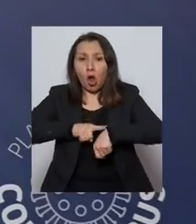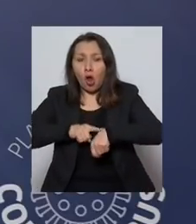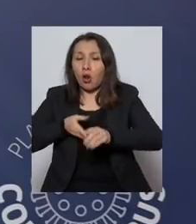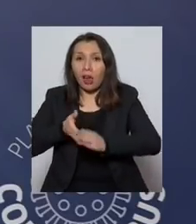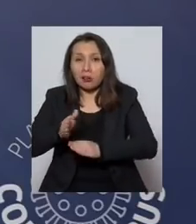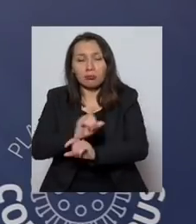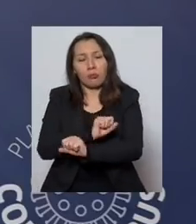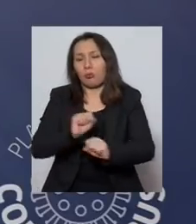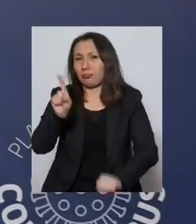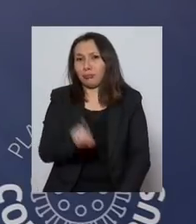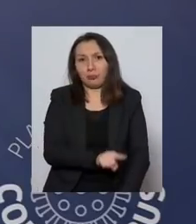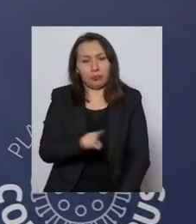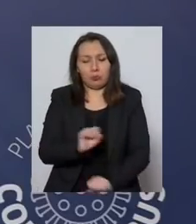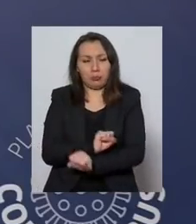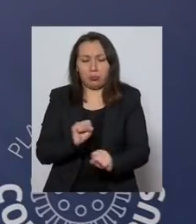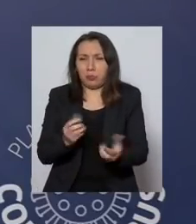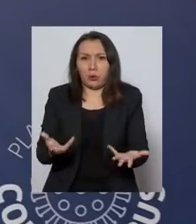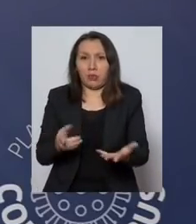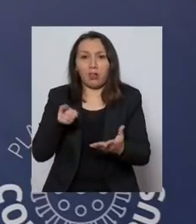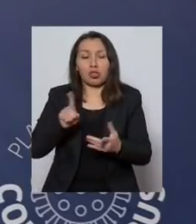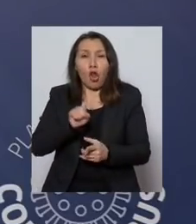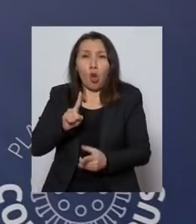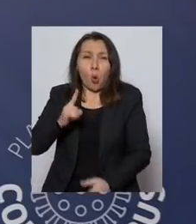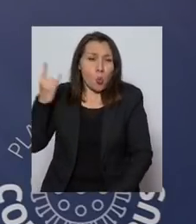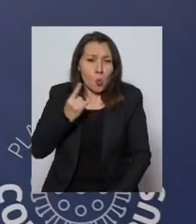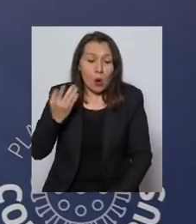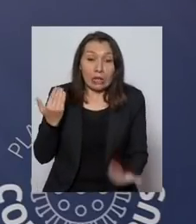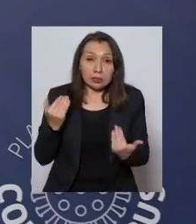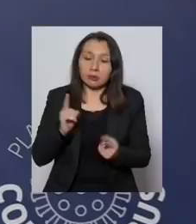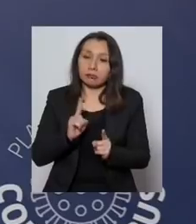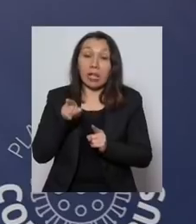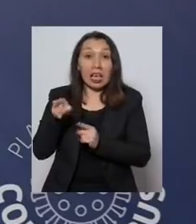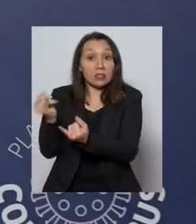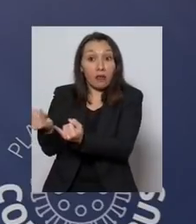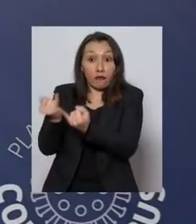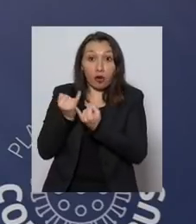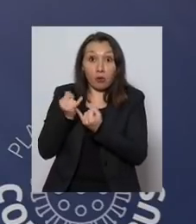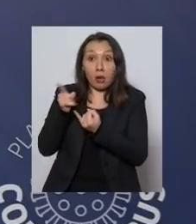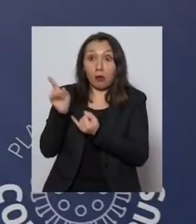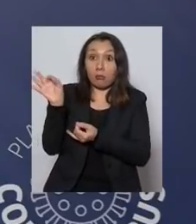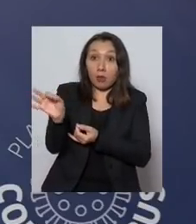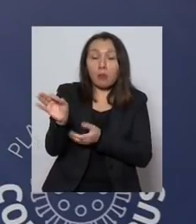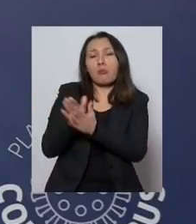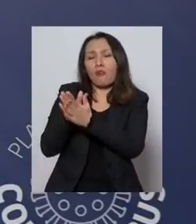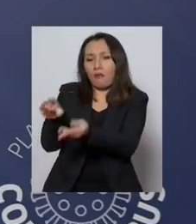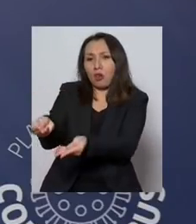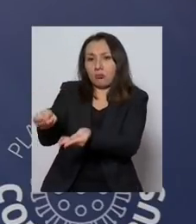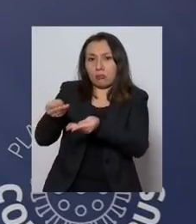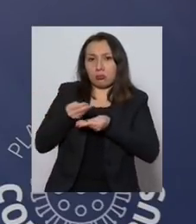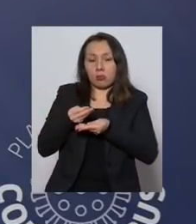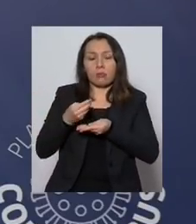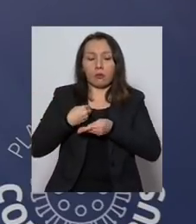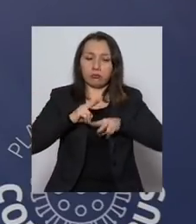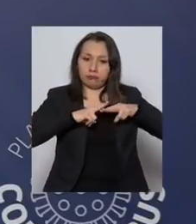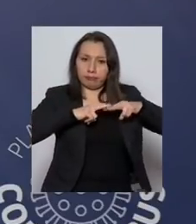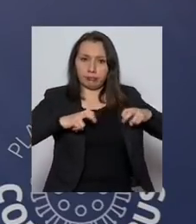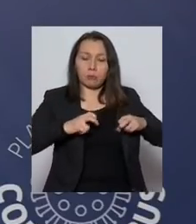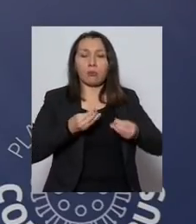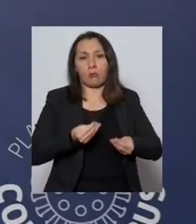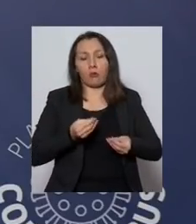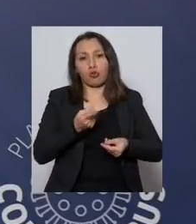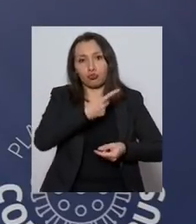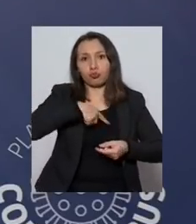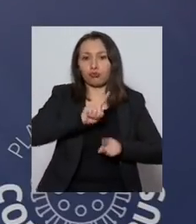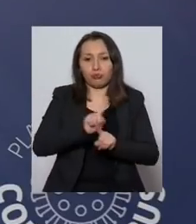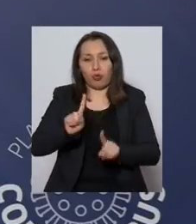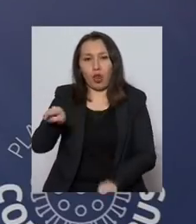corresponde hacerlo porque no son un elemento esencial. Así que esa información que usted recibió, le pido no las haga llegar, porque por supuesto